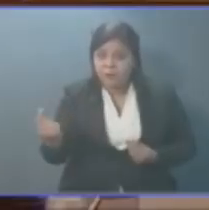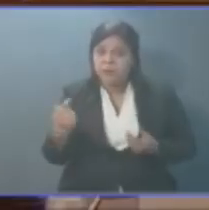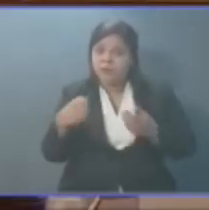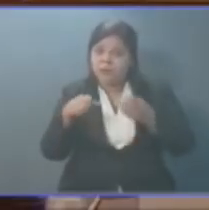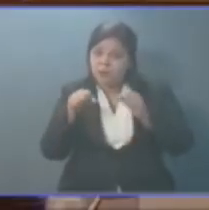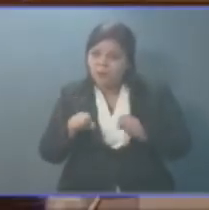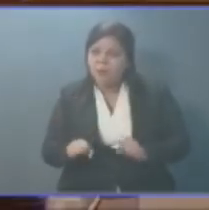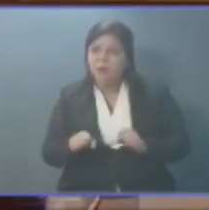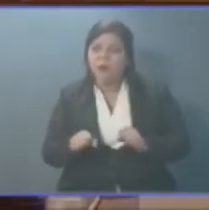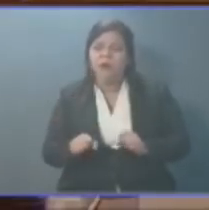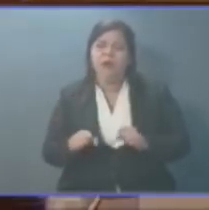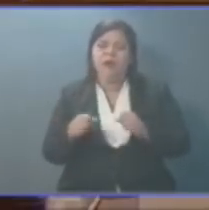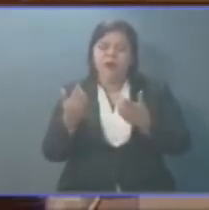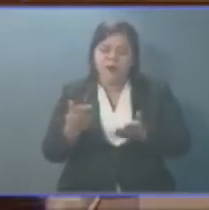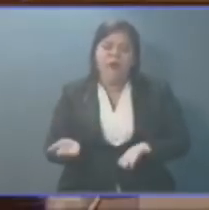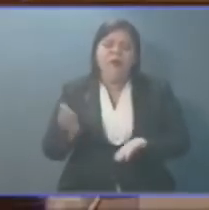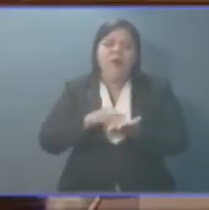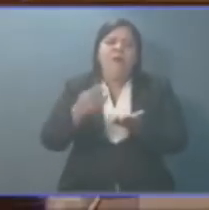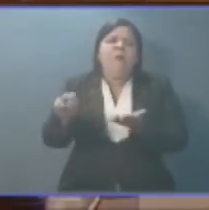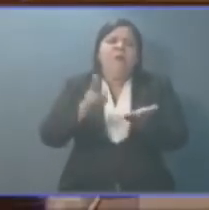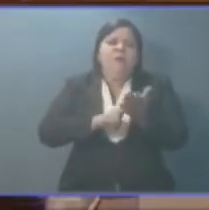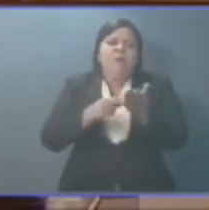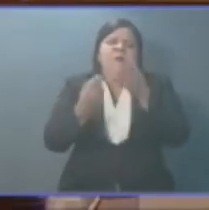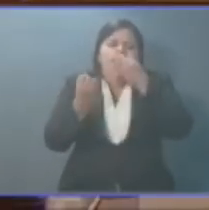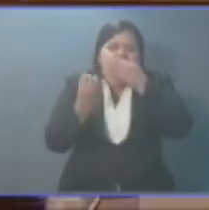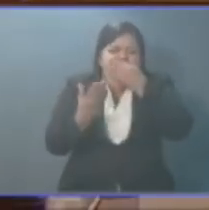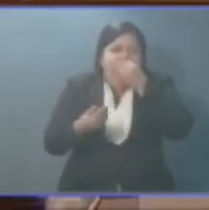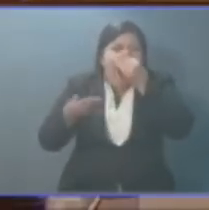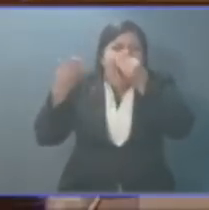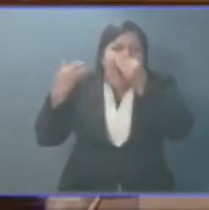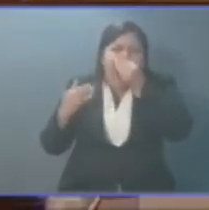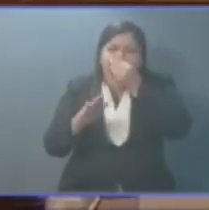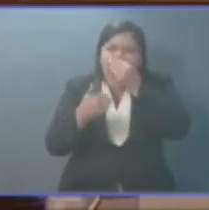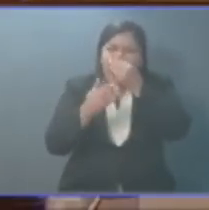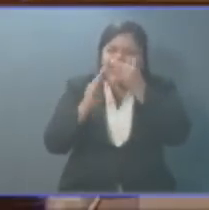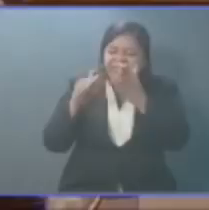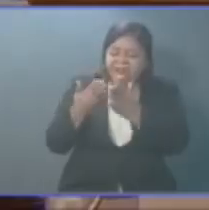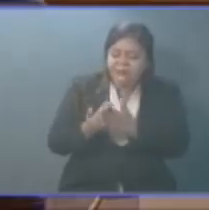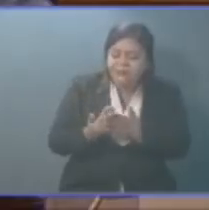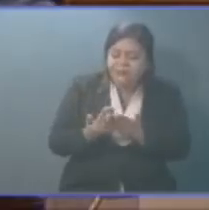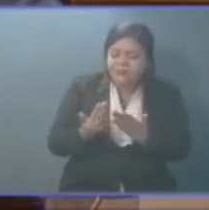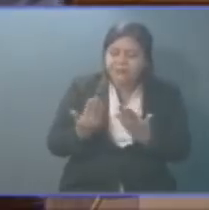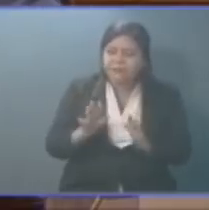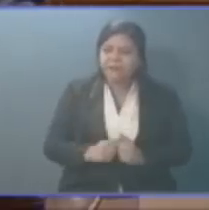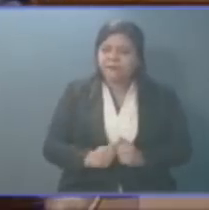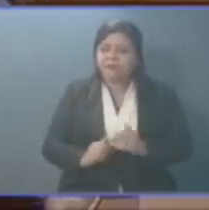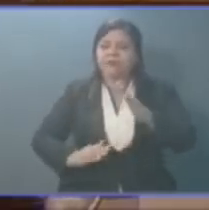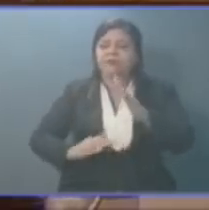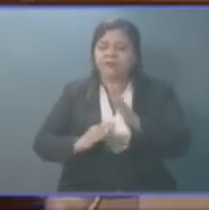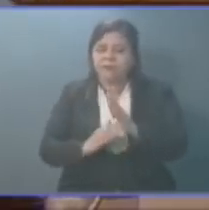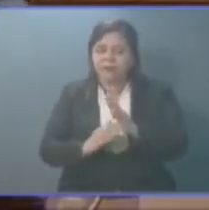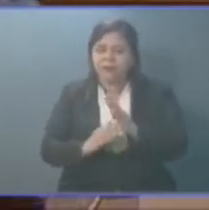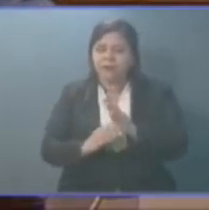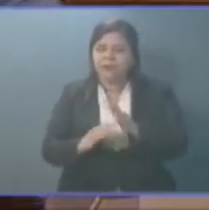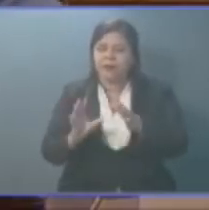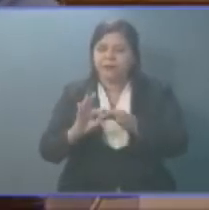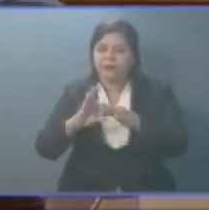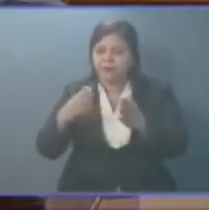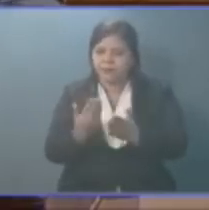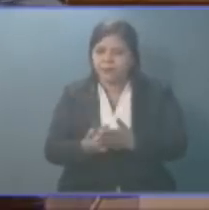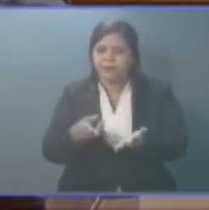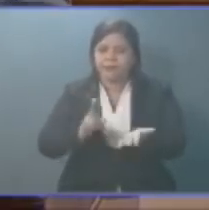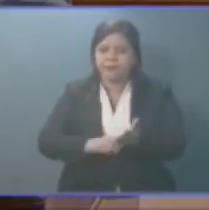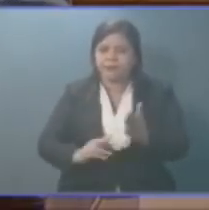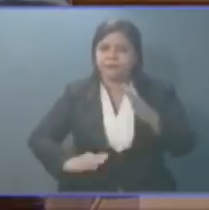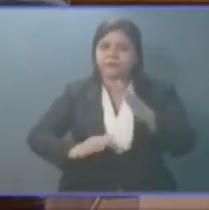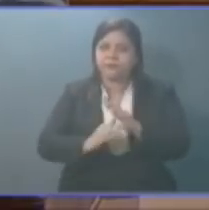regresan con sus contratos porque muchos de ellos utilizaron la figura de suspensión de contratos a fin